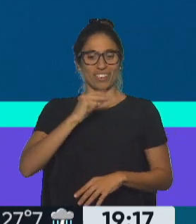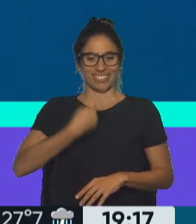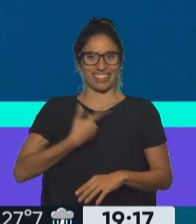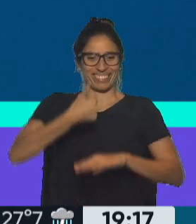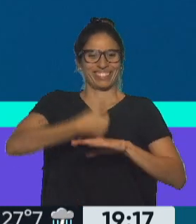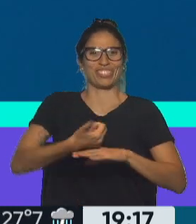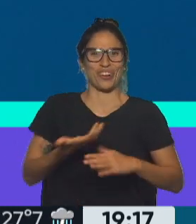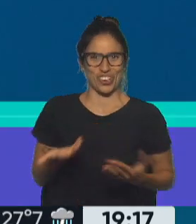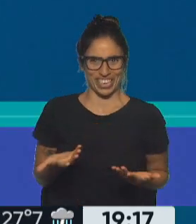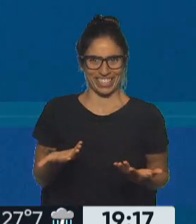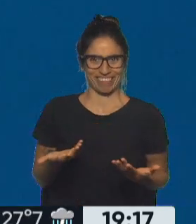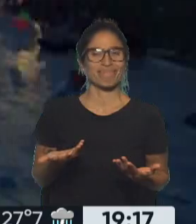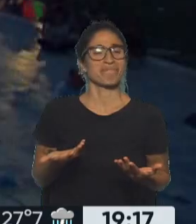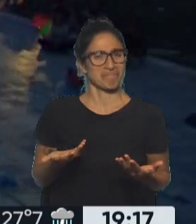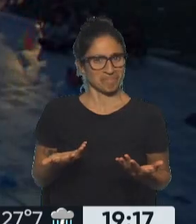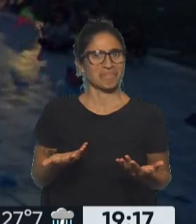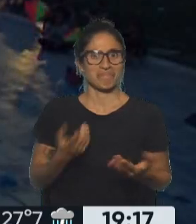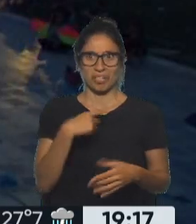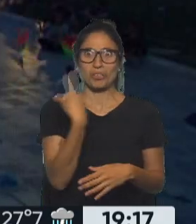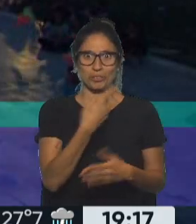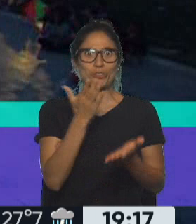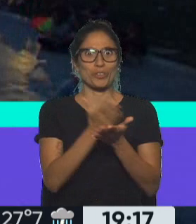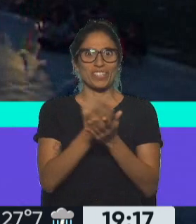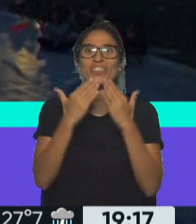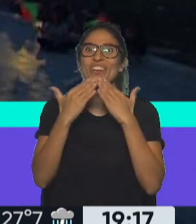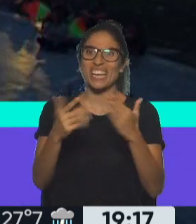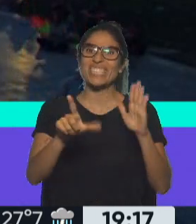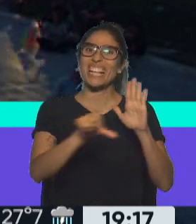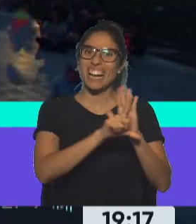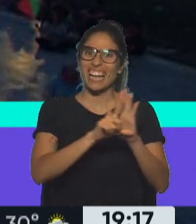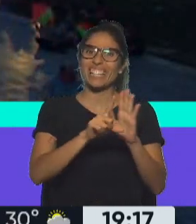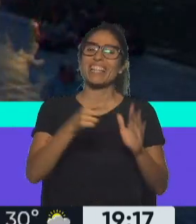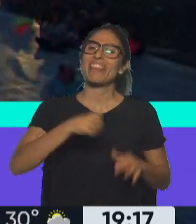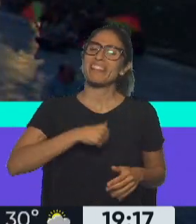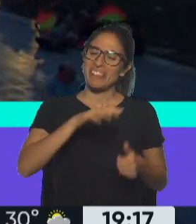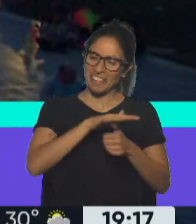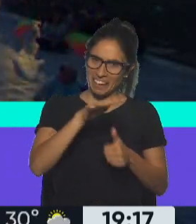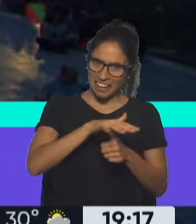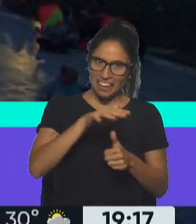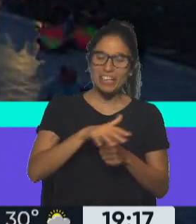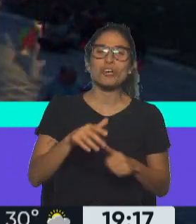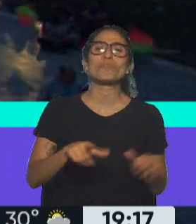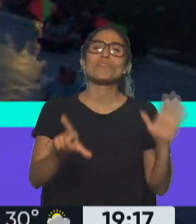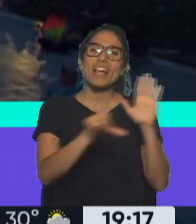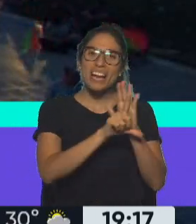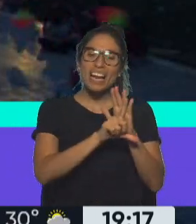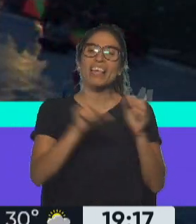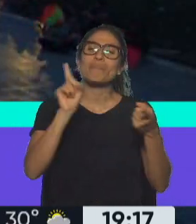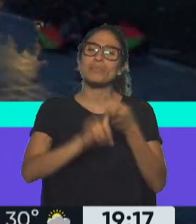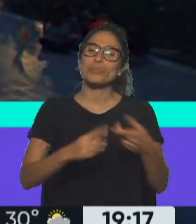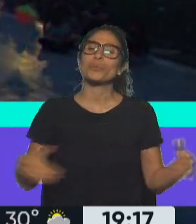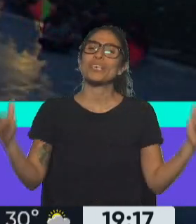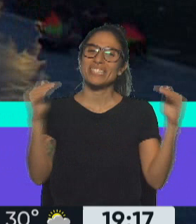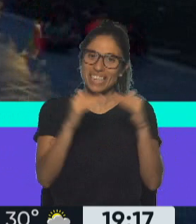pudimos adquirir derechos con la ley de identidad de género, la ley de matrimonio igualitario, la ley de cupo laboral trans. No se hubiese podido lograr eso sin